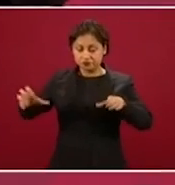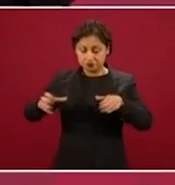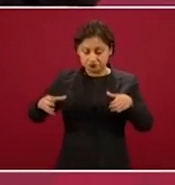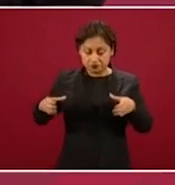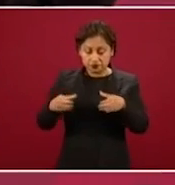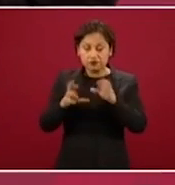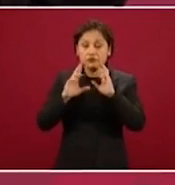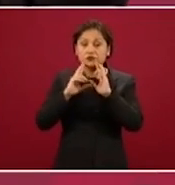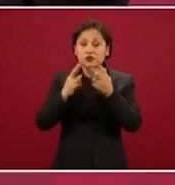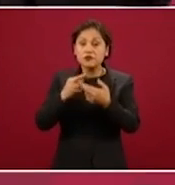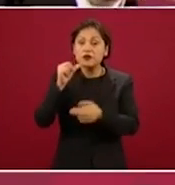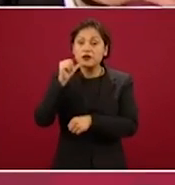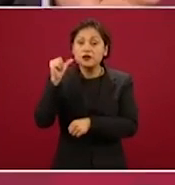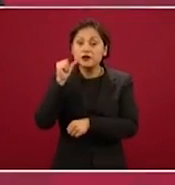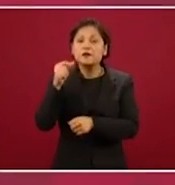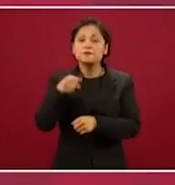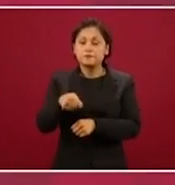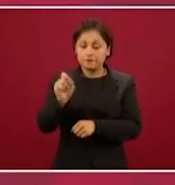donde